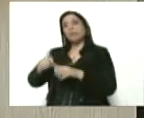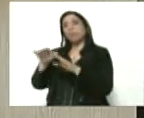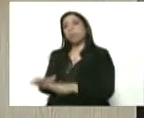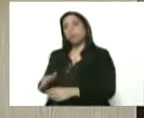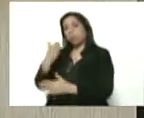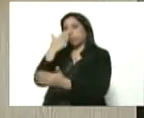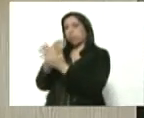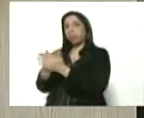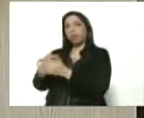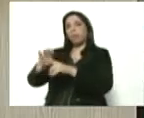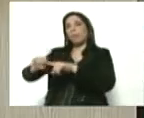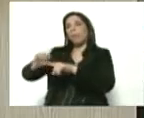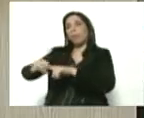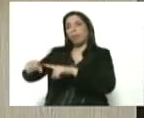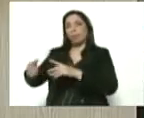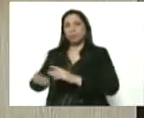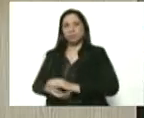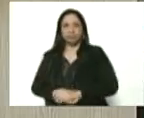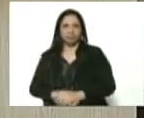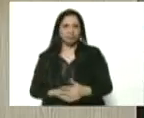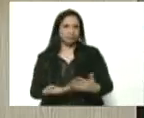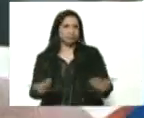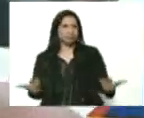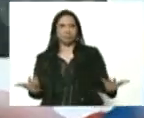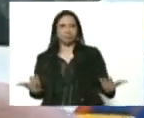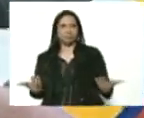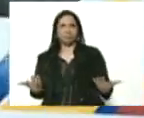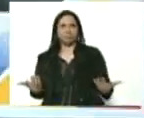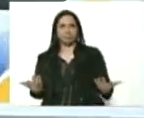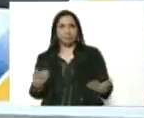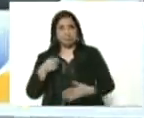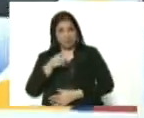a sus designios. Esta es la realidad.